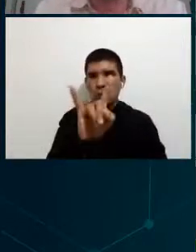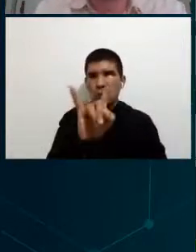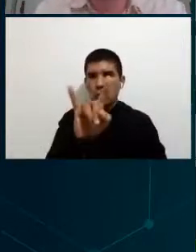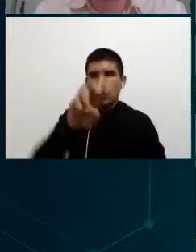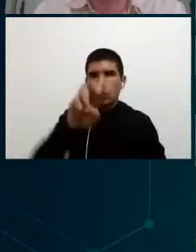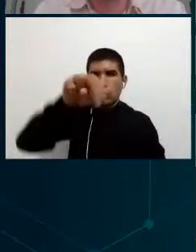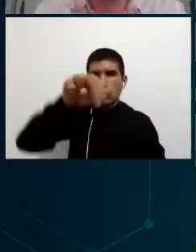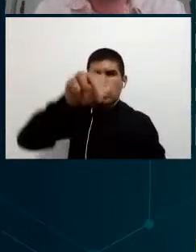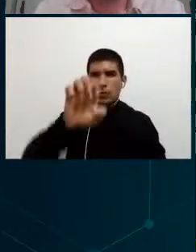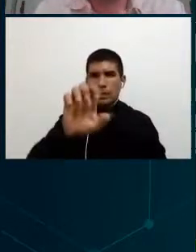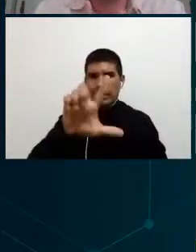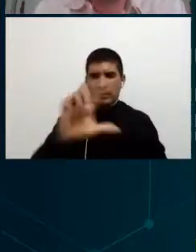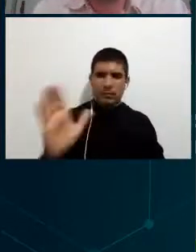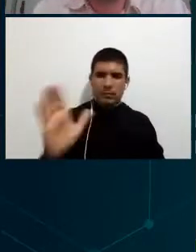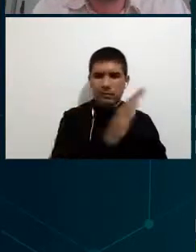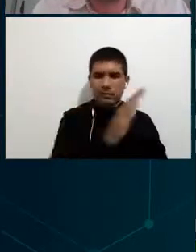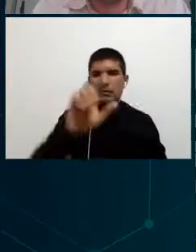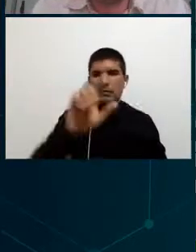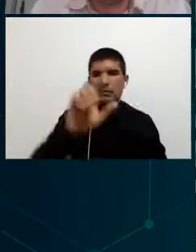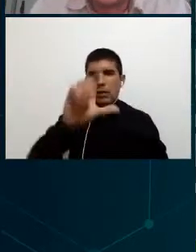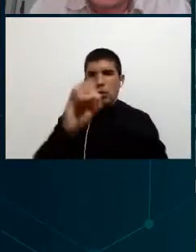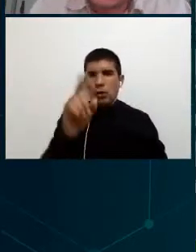MPLS que puedan ocurrir en la red.